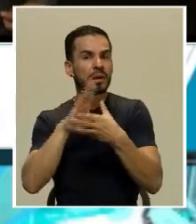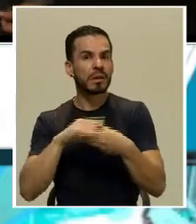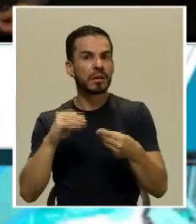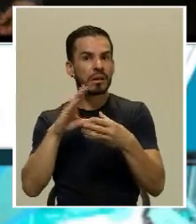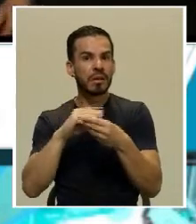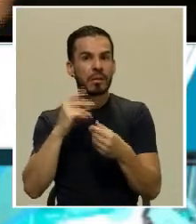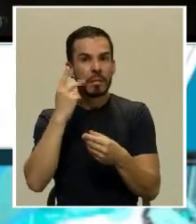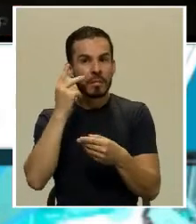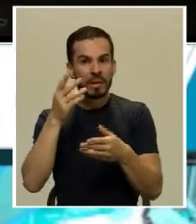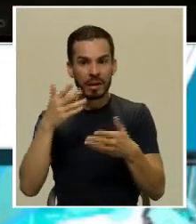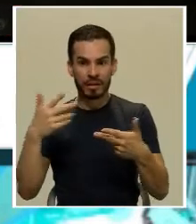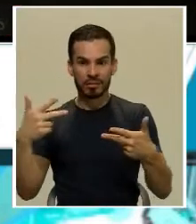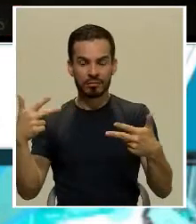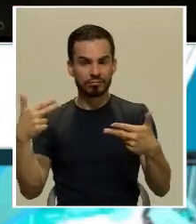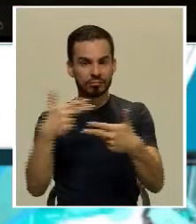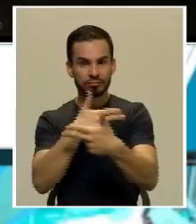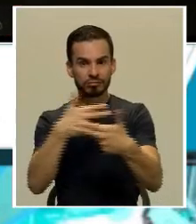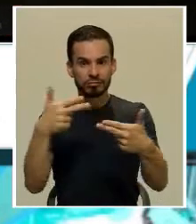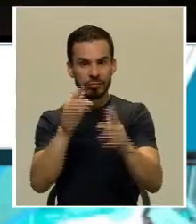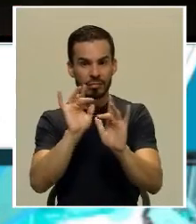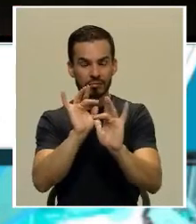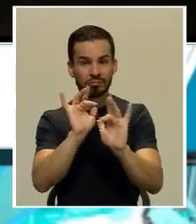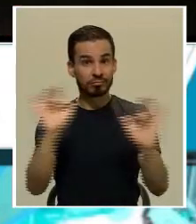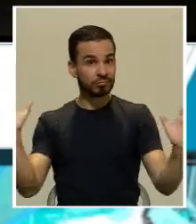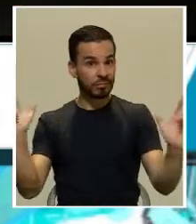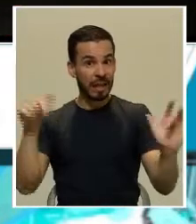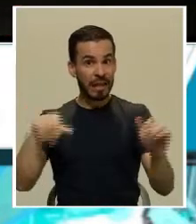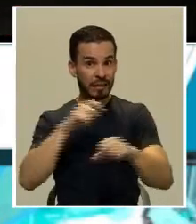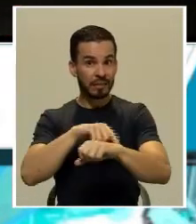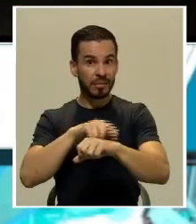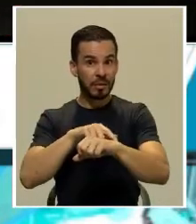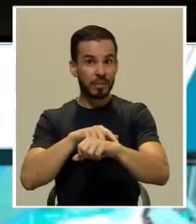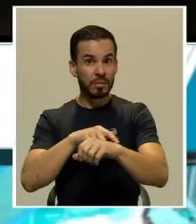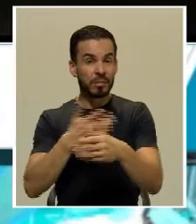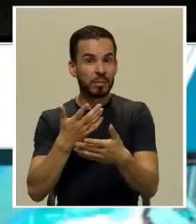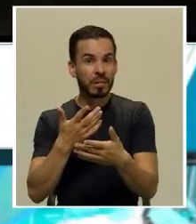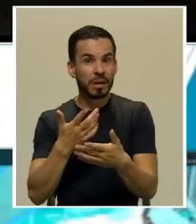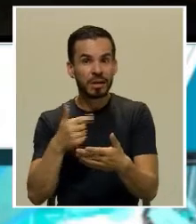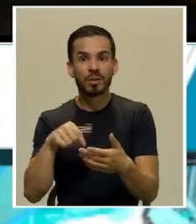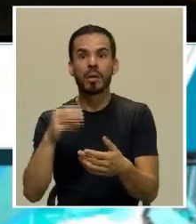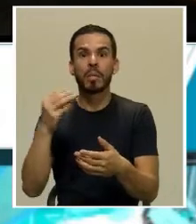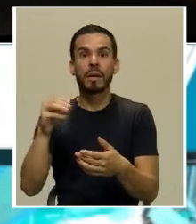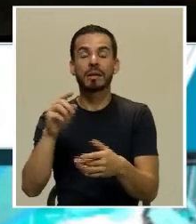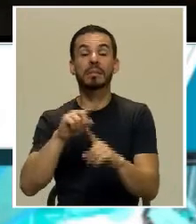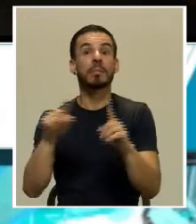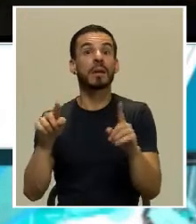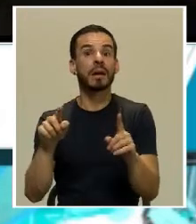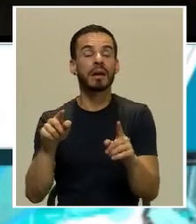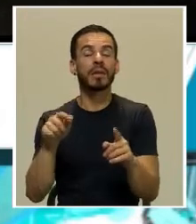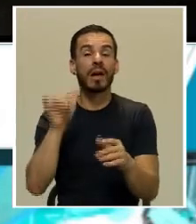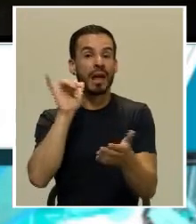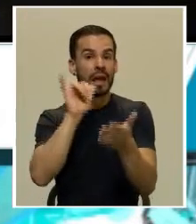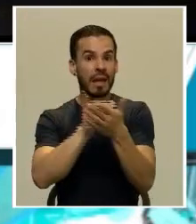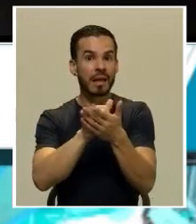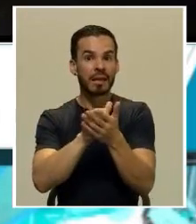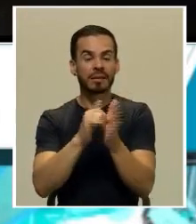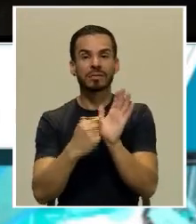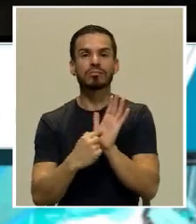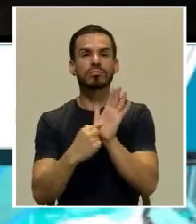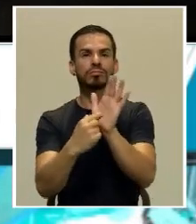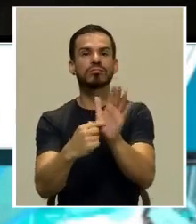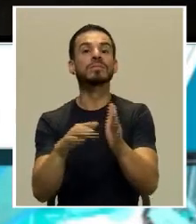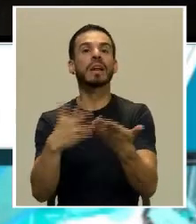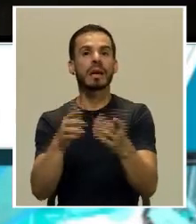anecdótico ver la General Cañas así de vacía a esta hora de un martes, pero eso